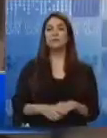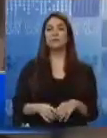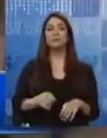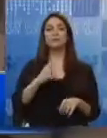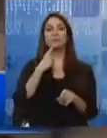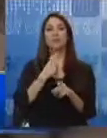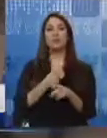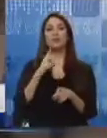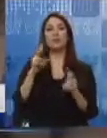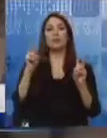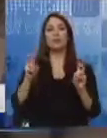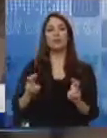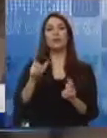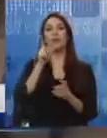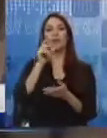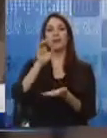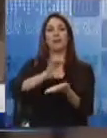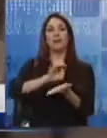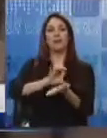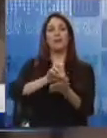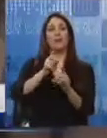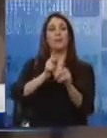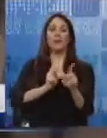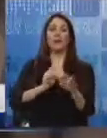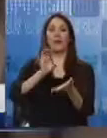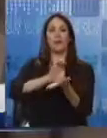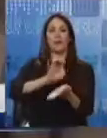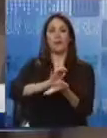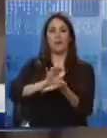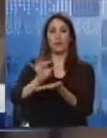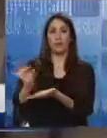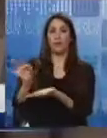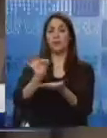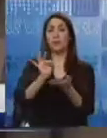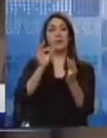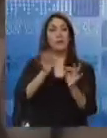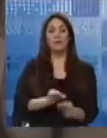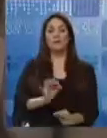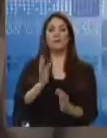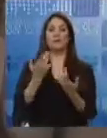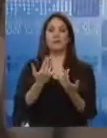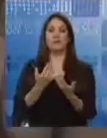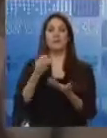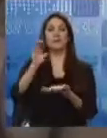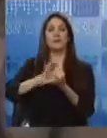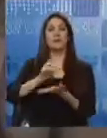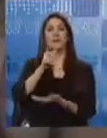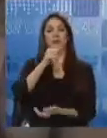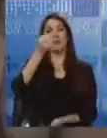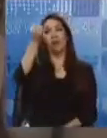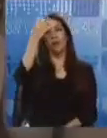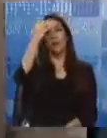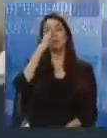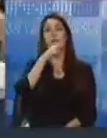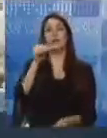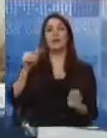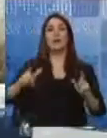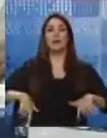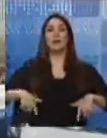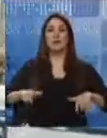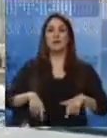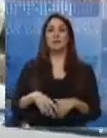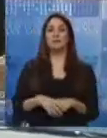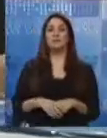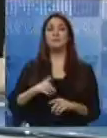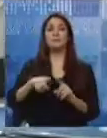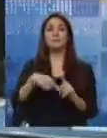determinando este tipo de candidaturas o precandidaturas para los compañeros tanto Jorge Glass como Lenín Moreno.